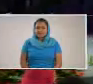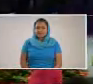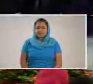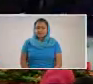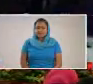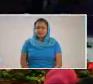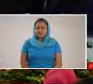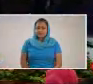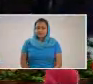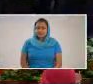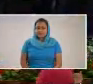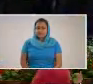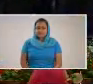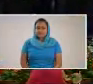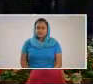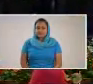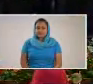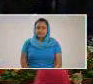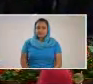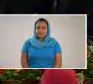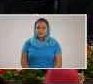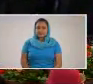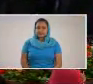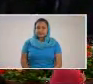poder atenderles.